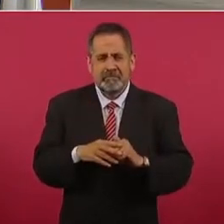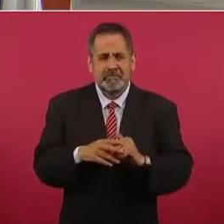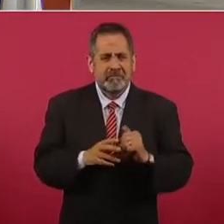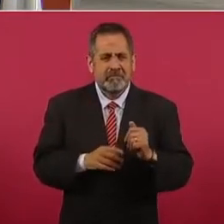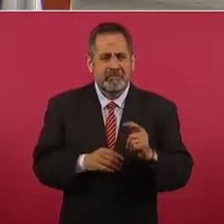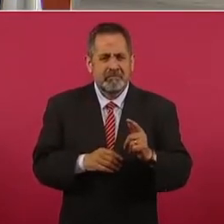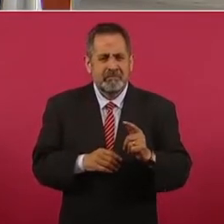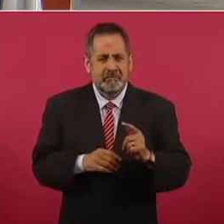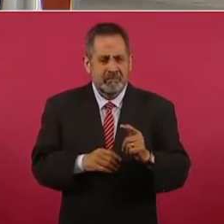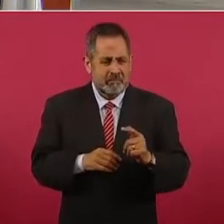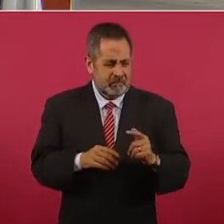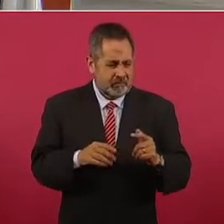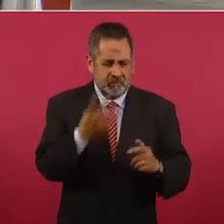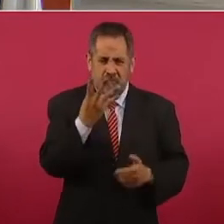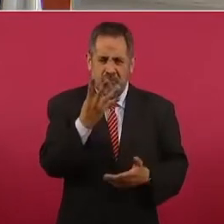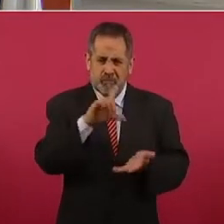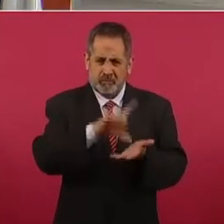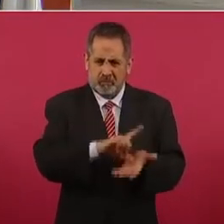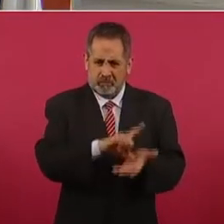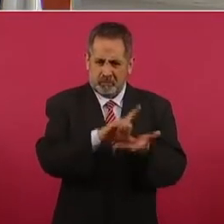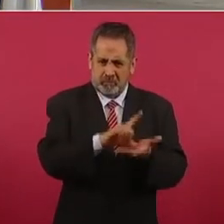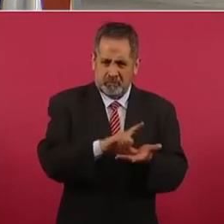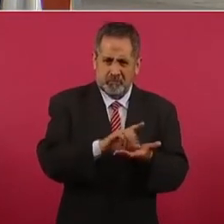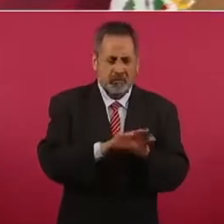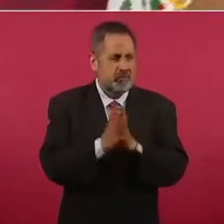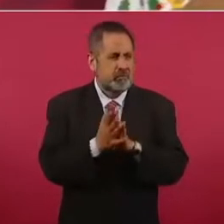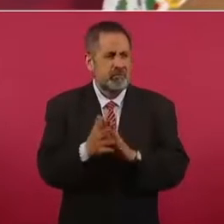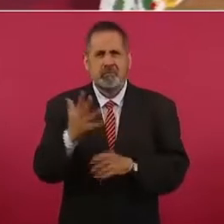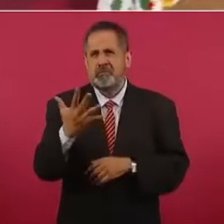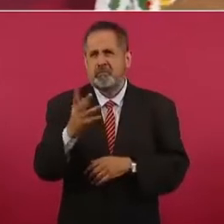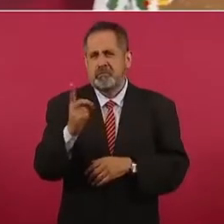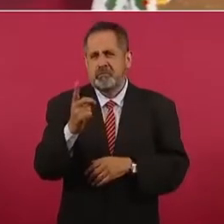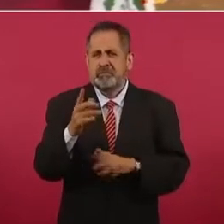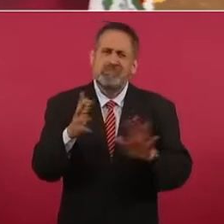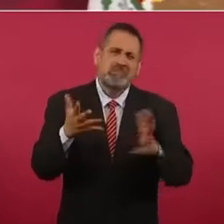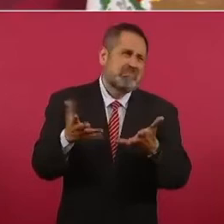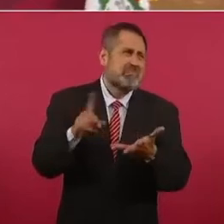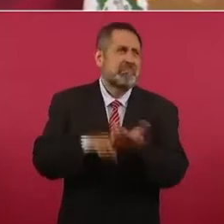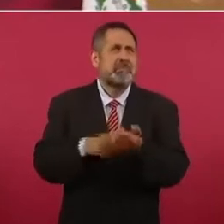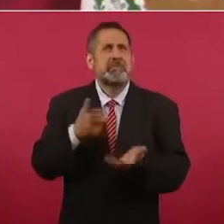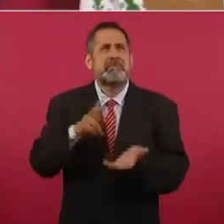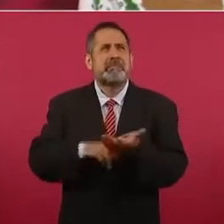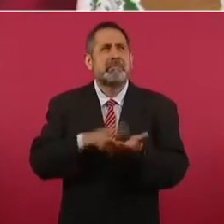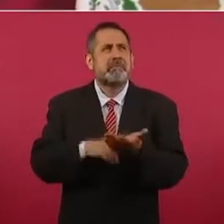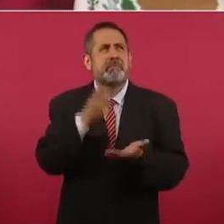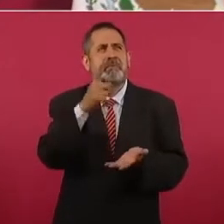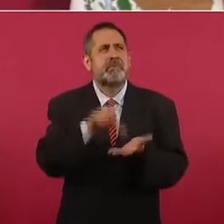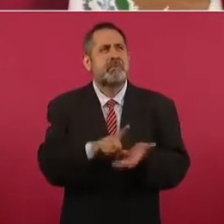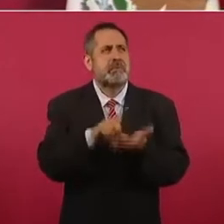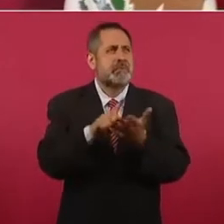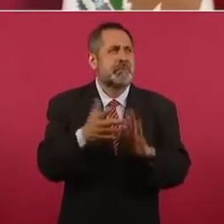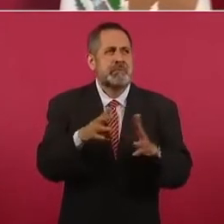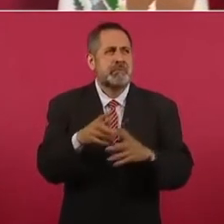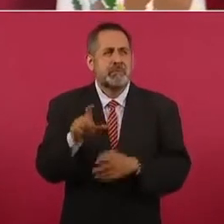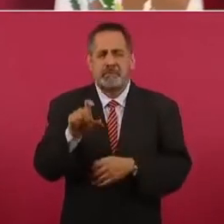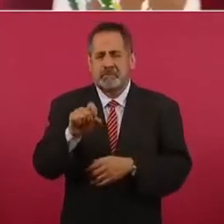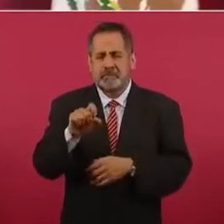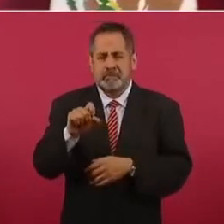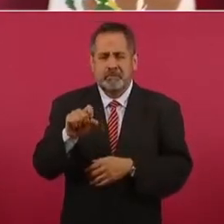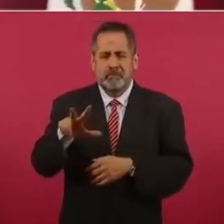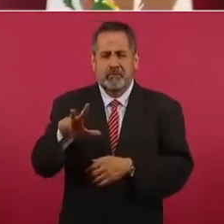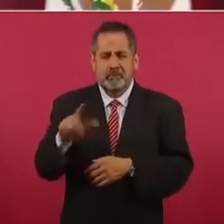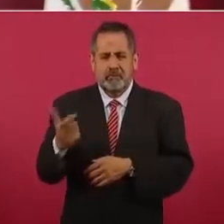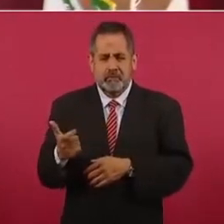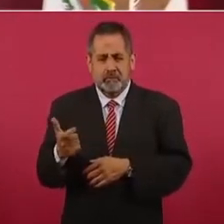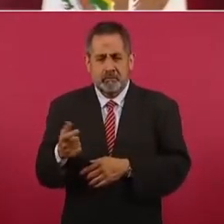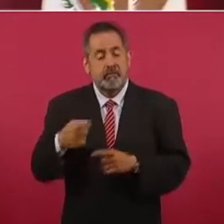por galón, deben de ser como 28 pesos el litro promedio. Pero en